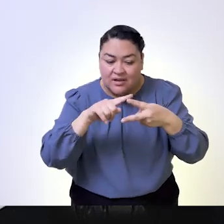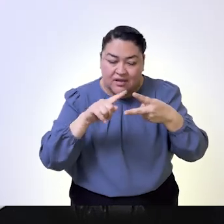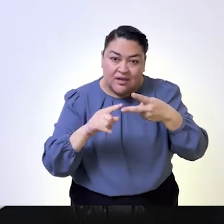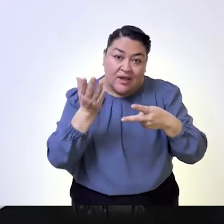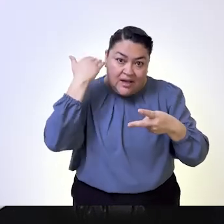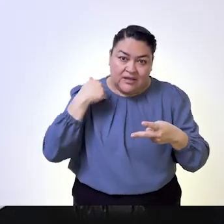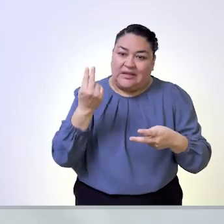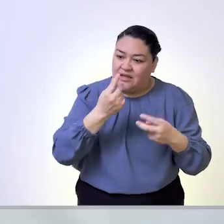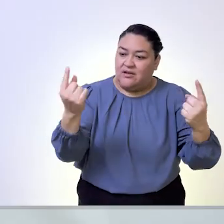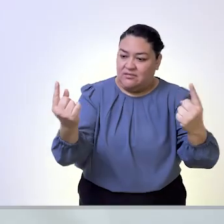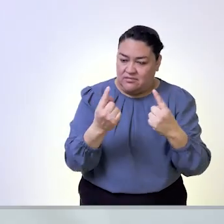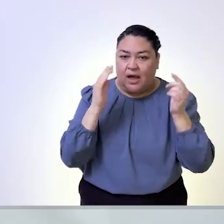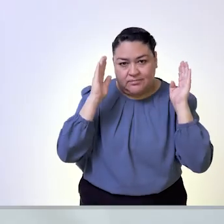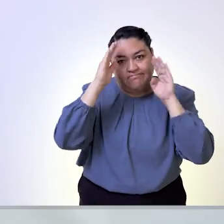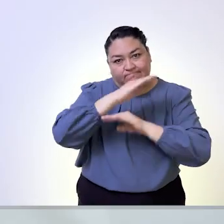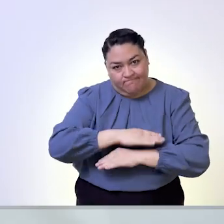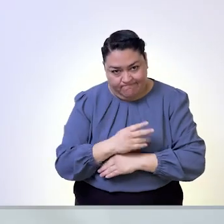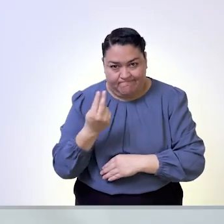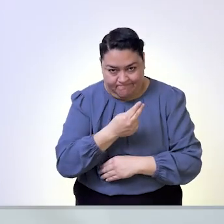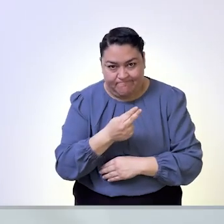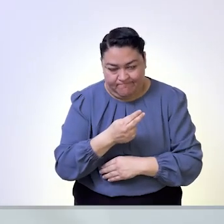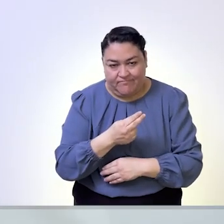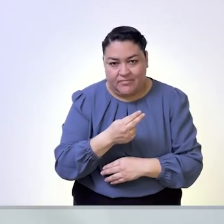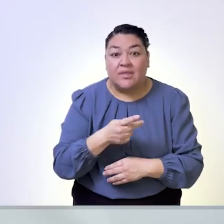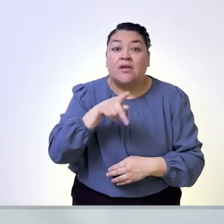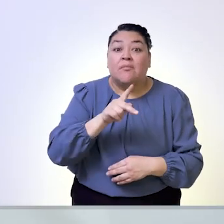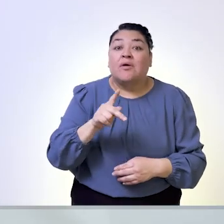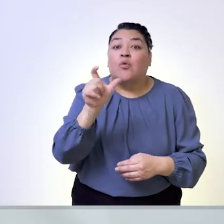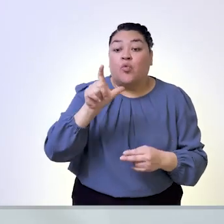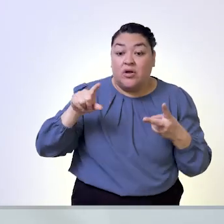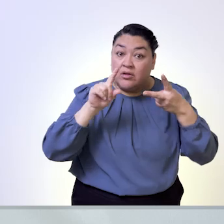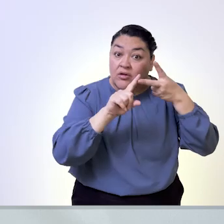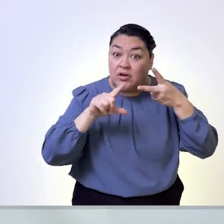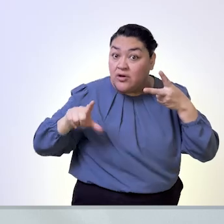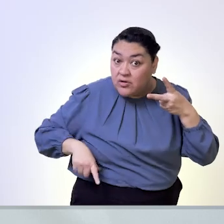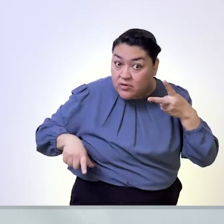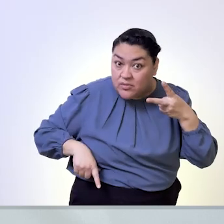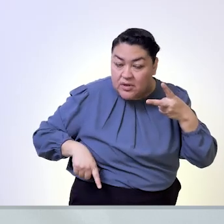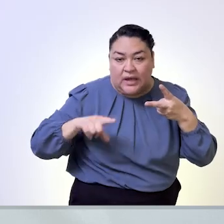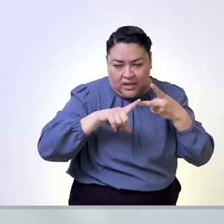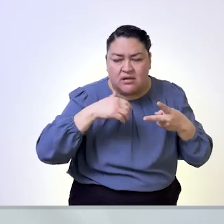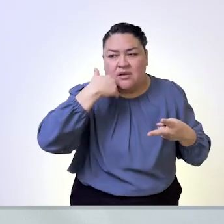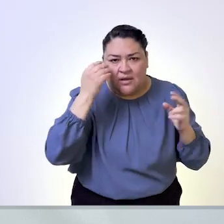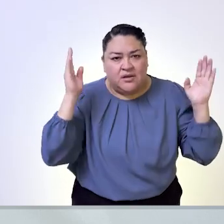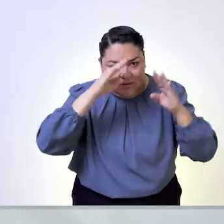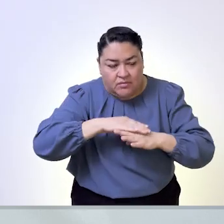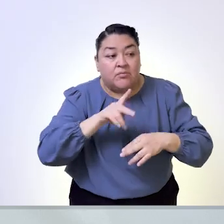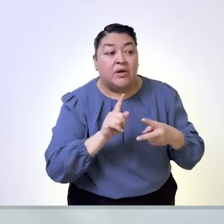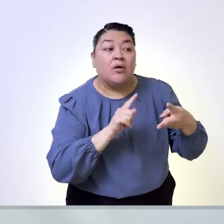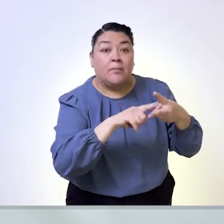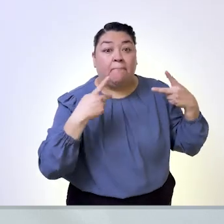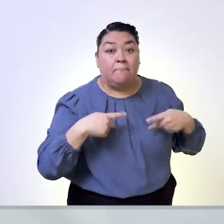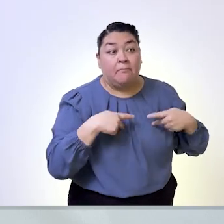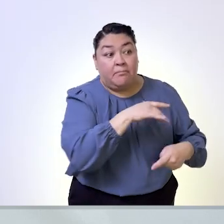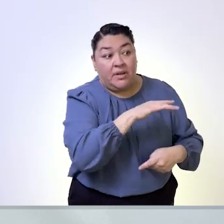se basaban en un modelo de conciliación, aunque en el tema de servidores públicos sí se agotaba una conciliación, y en el tema